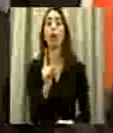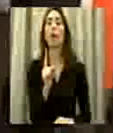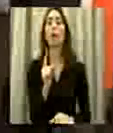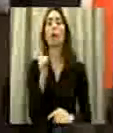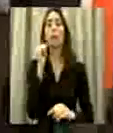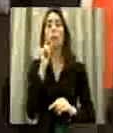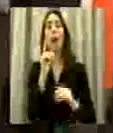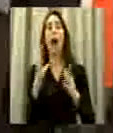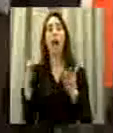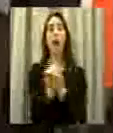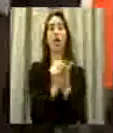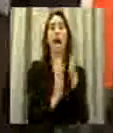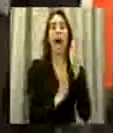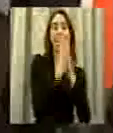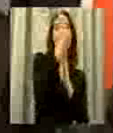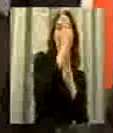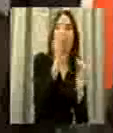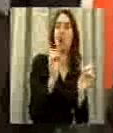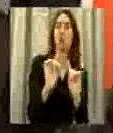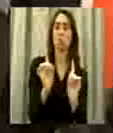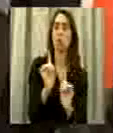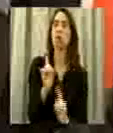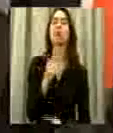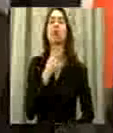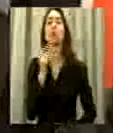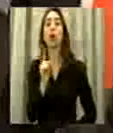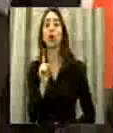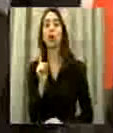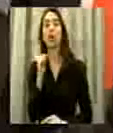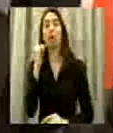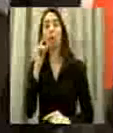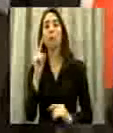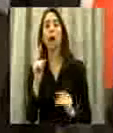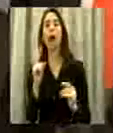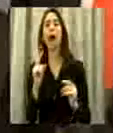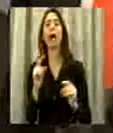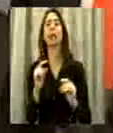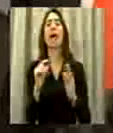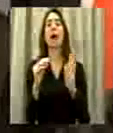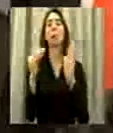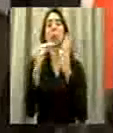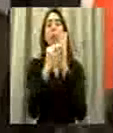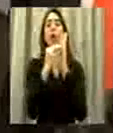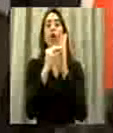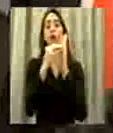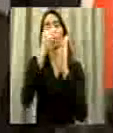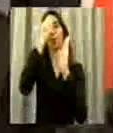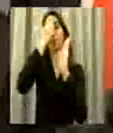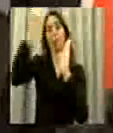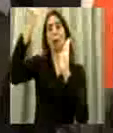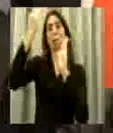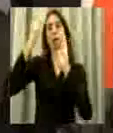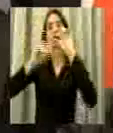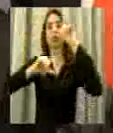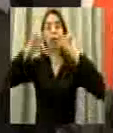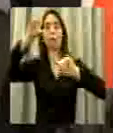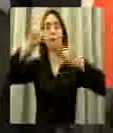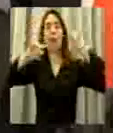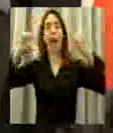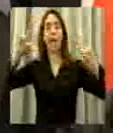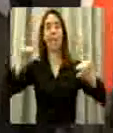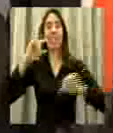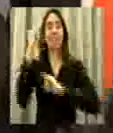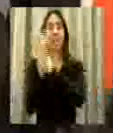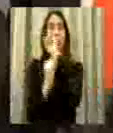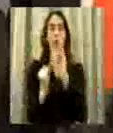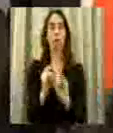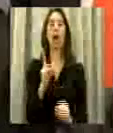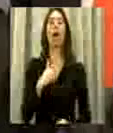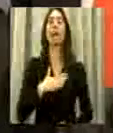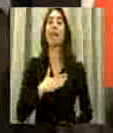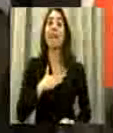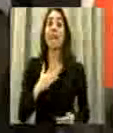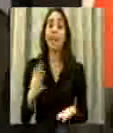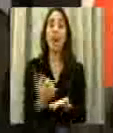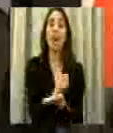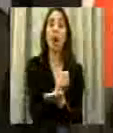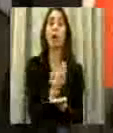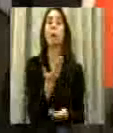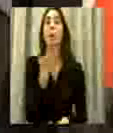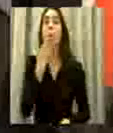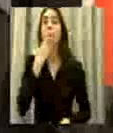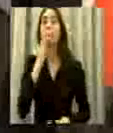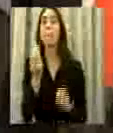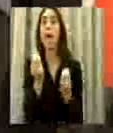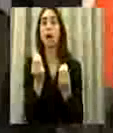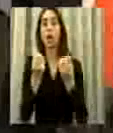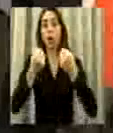batir algún récord. No queremos hacerlo para salir en algún ranking prestigioso internacional. Queremos hacerlo porque esto significa